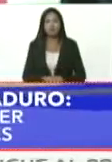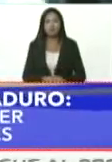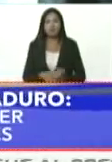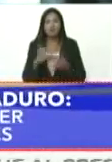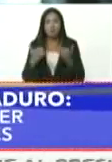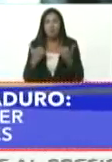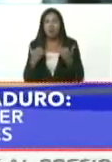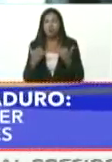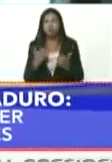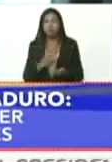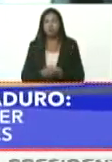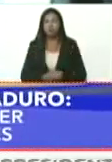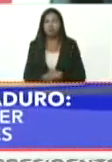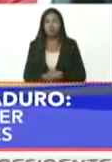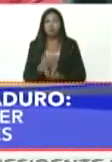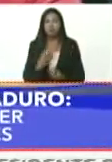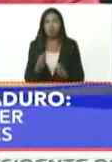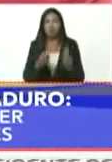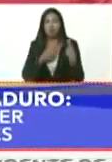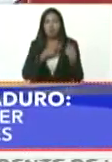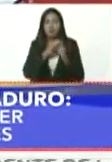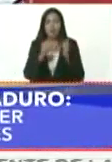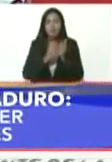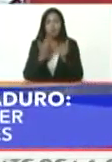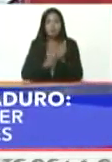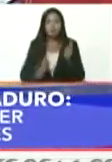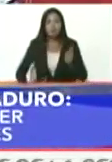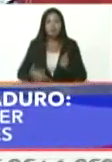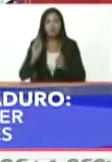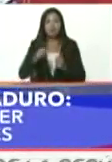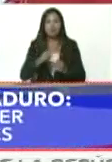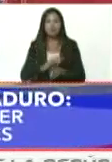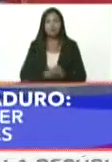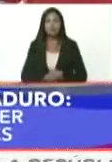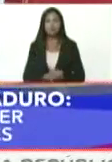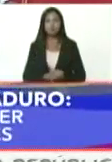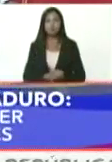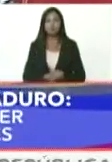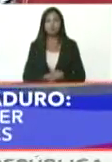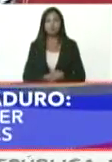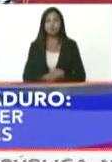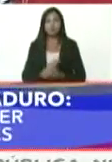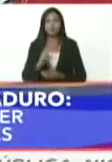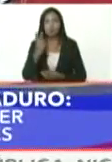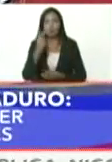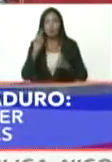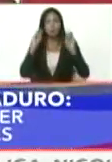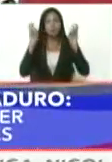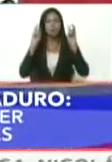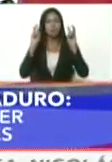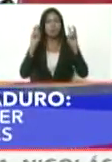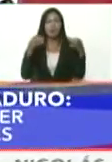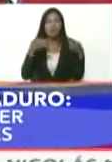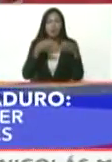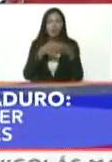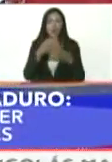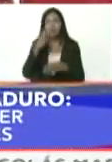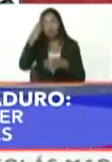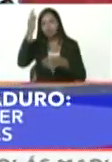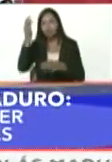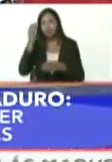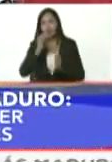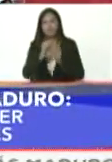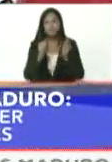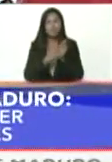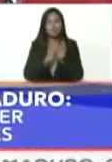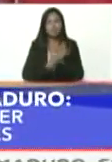Ahora, yo encargo a la vicepresidenta ejecutiva. Segundo tema de la reunión del Consejo de Vicepresidentes